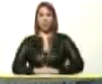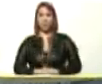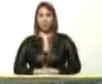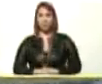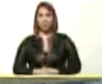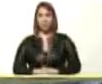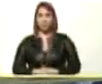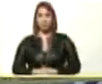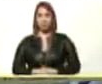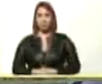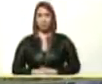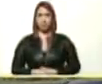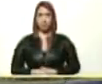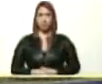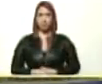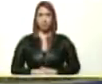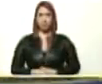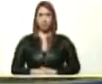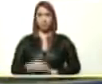yo les pido